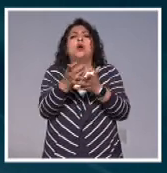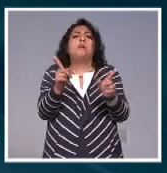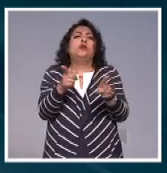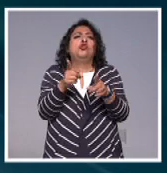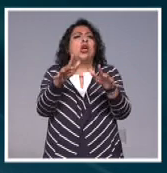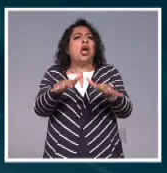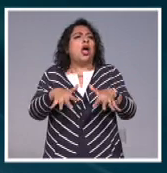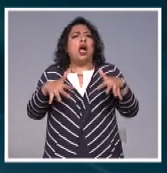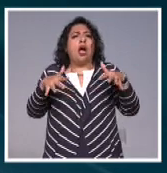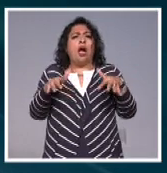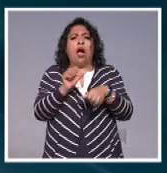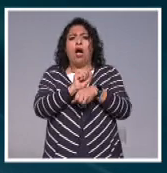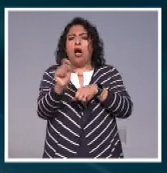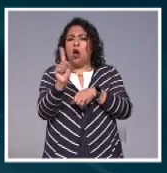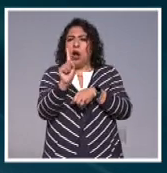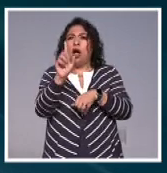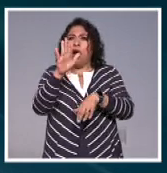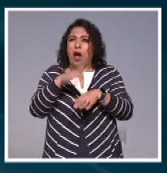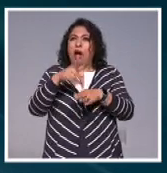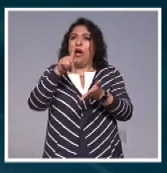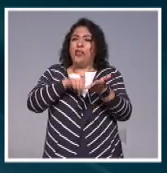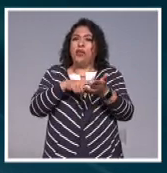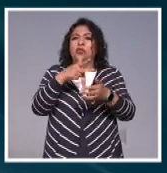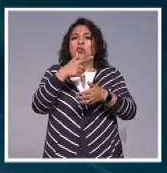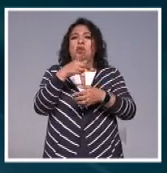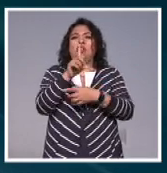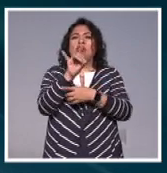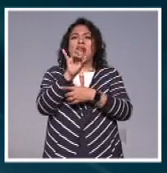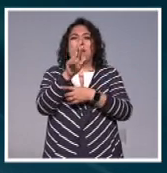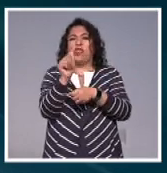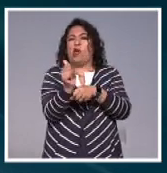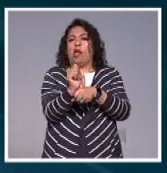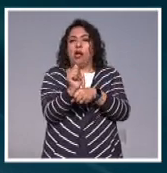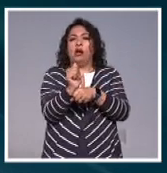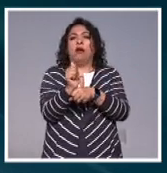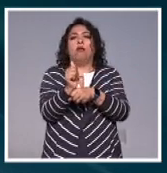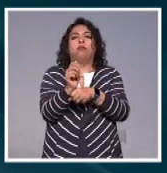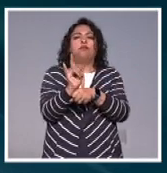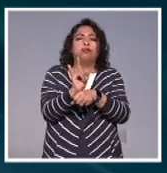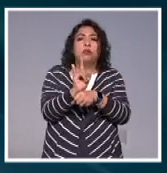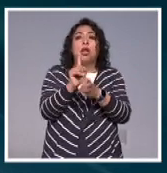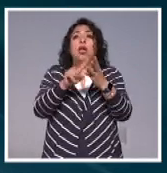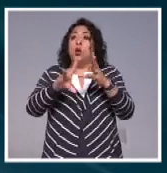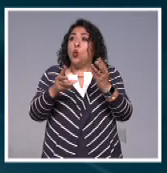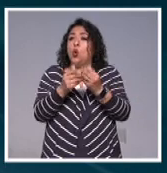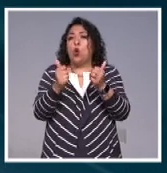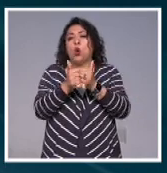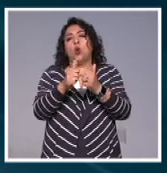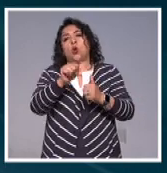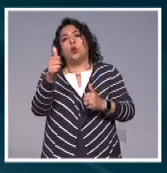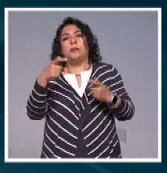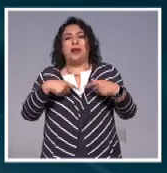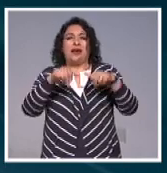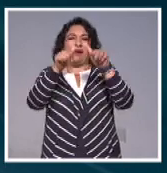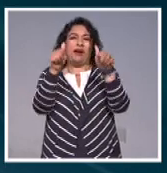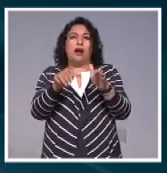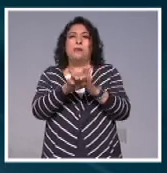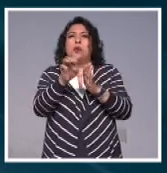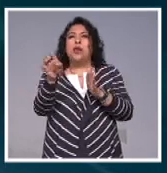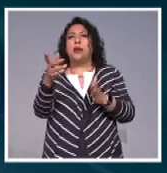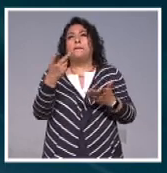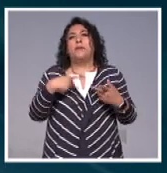música de concierto, sino que se hace con una dramaturgia y colaborando con otros artistas como lo